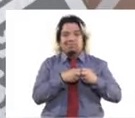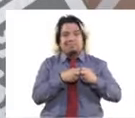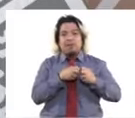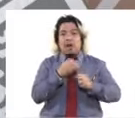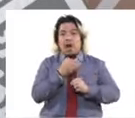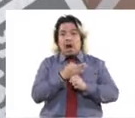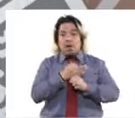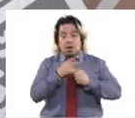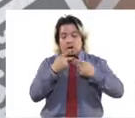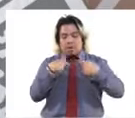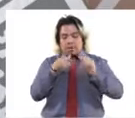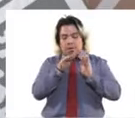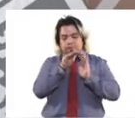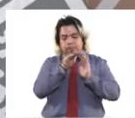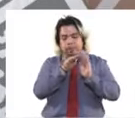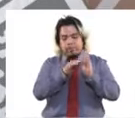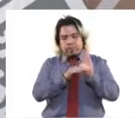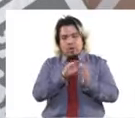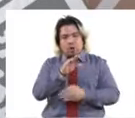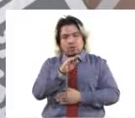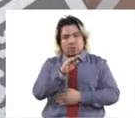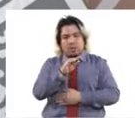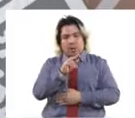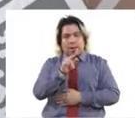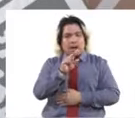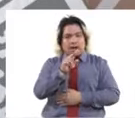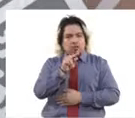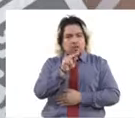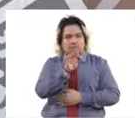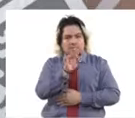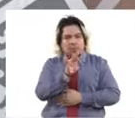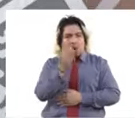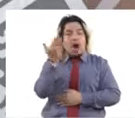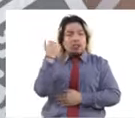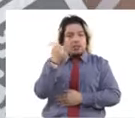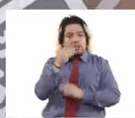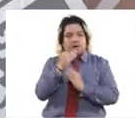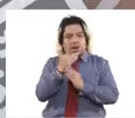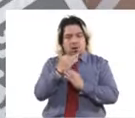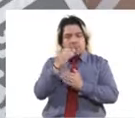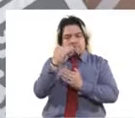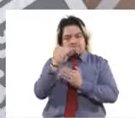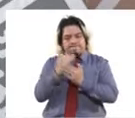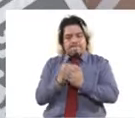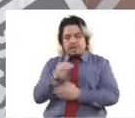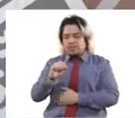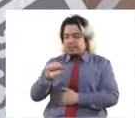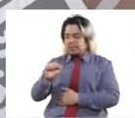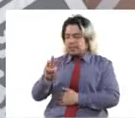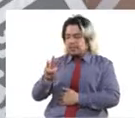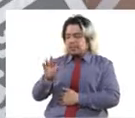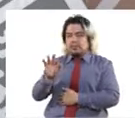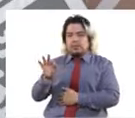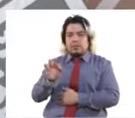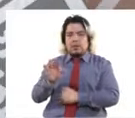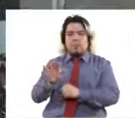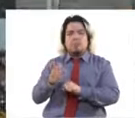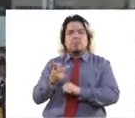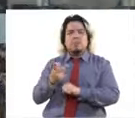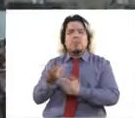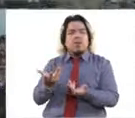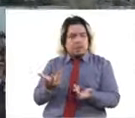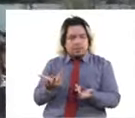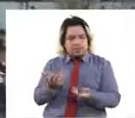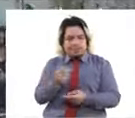80% al 63%. Este es un logro de la Policía de la Ciudad de